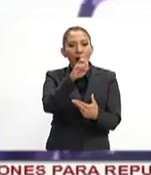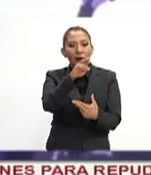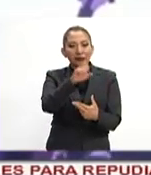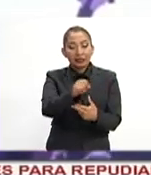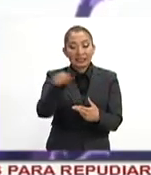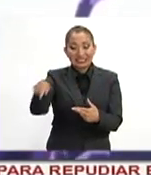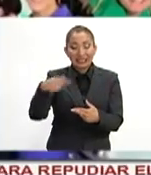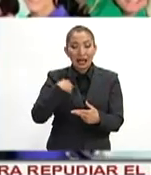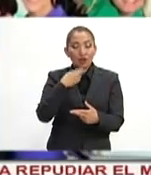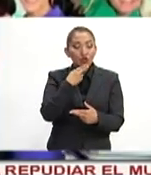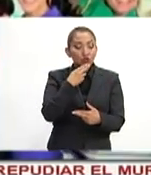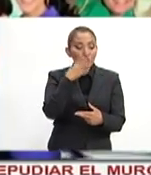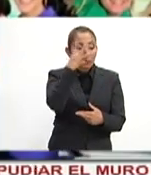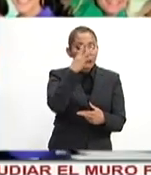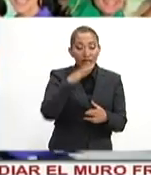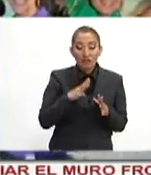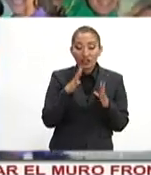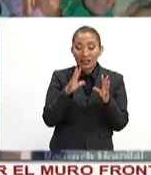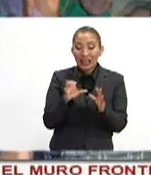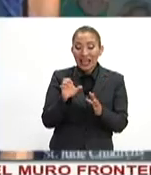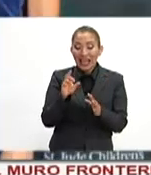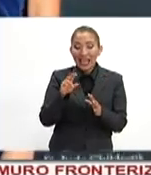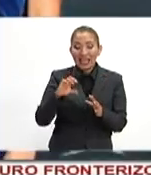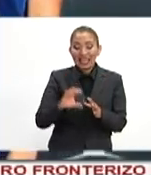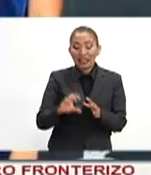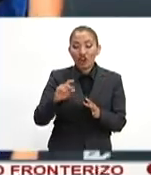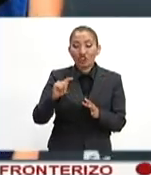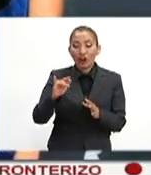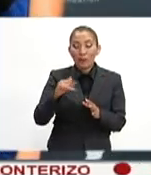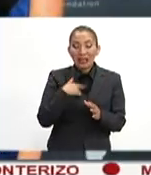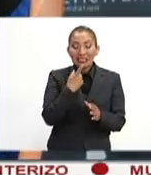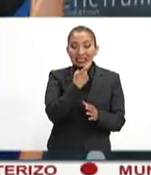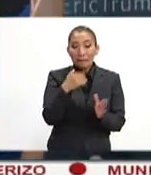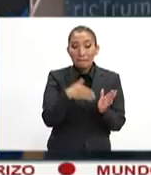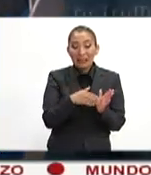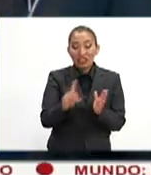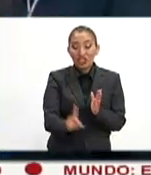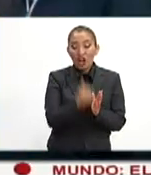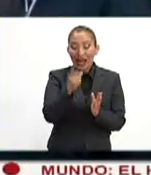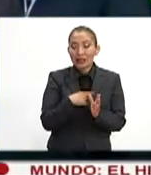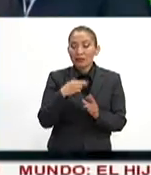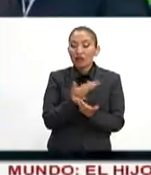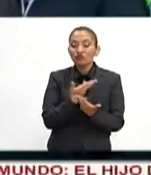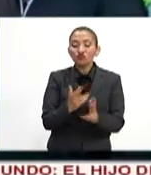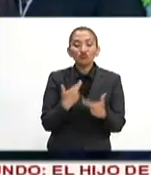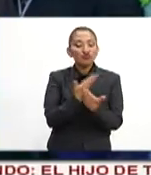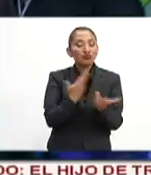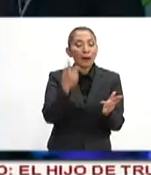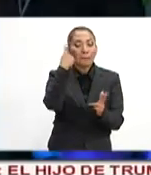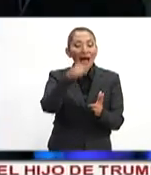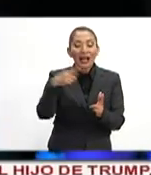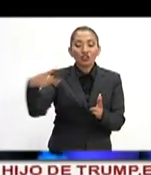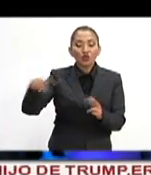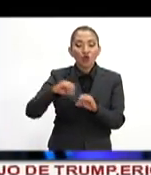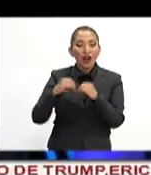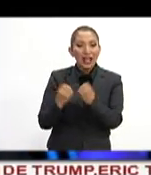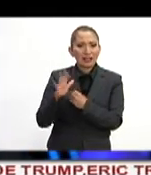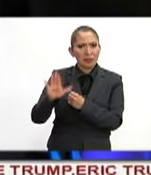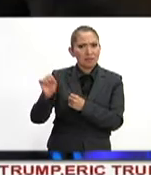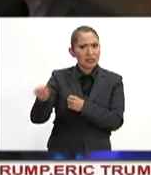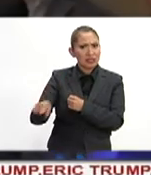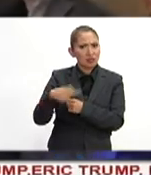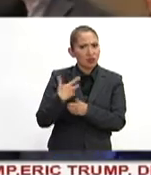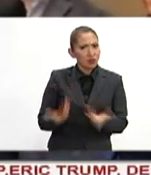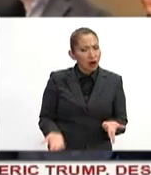el mandatario utilizó la fundación Eric Trump para canalizar $100,000 en donaciones en ingresos para la organización Trump.